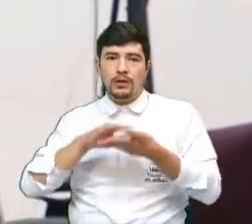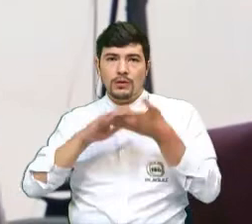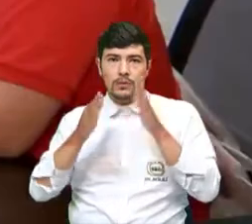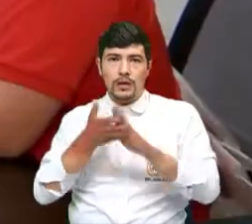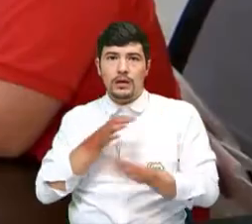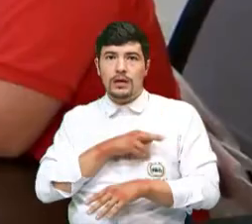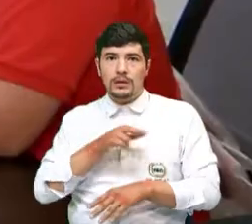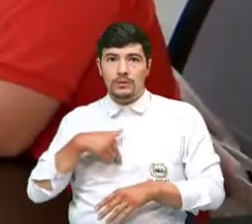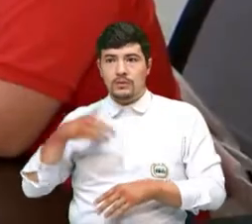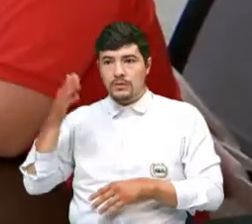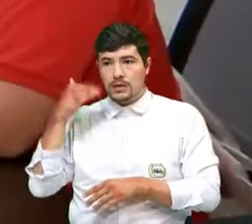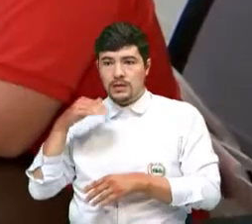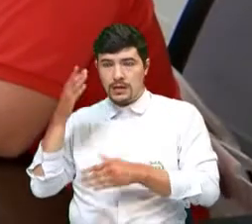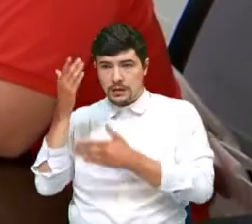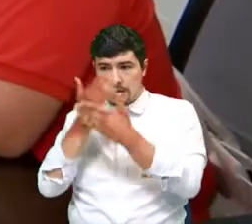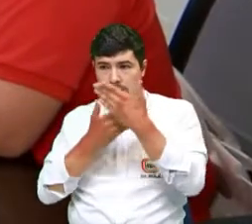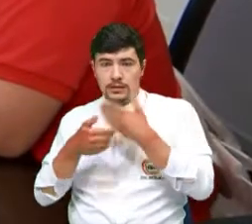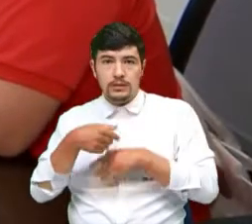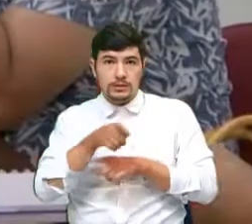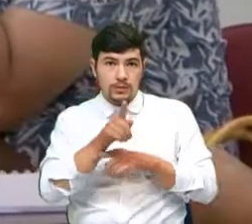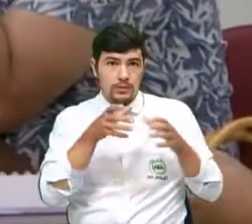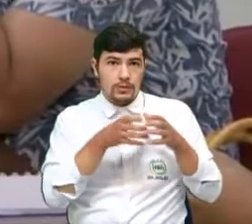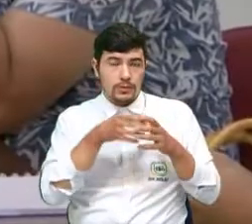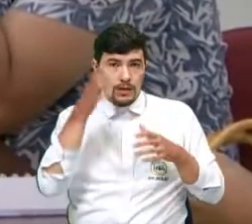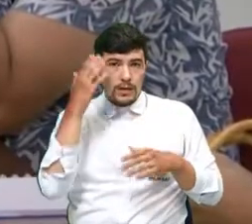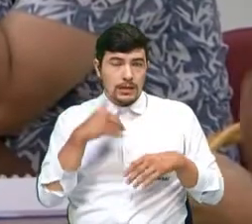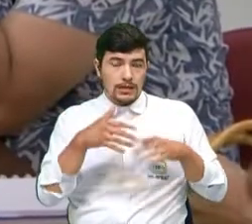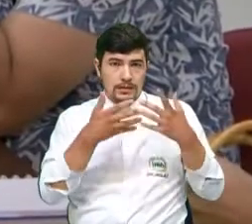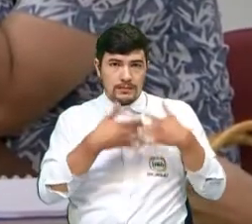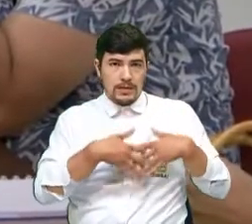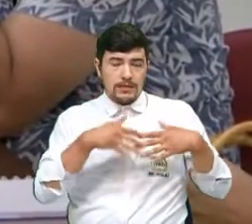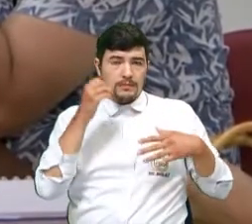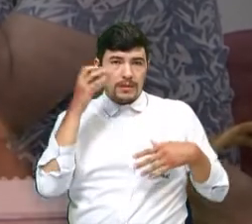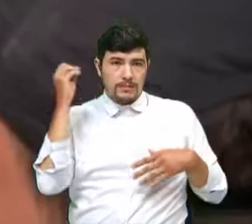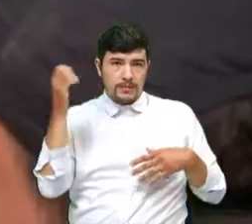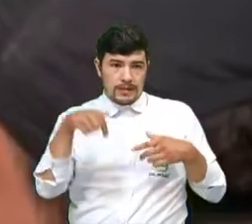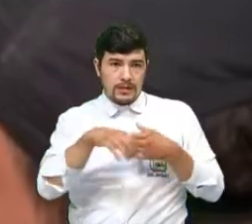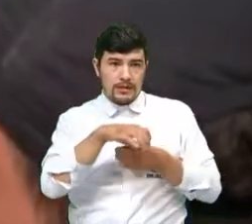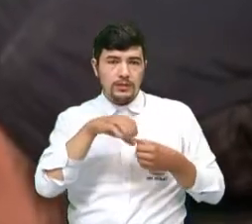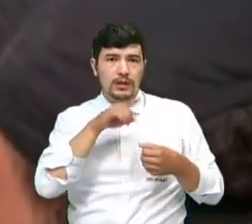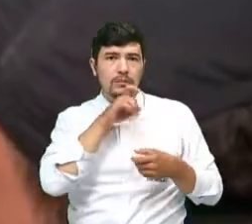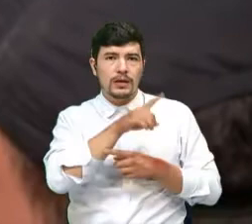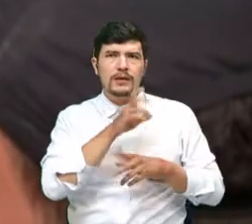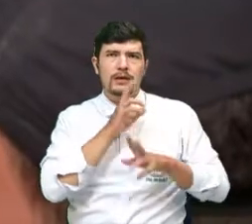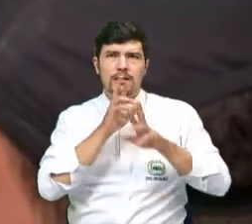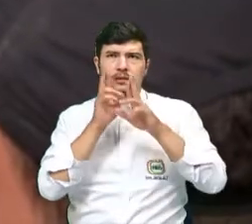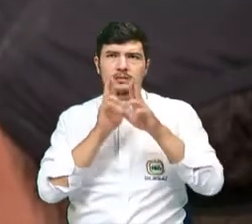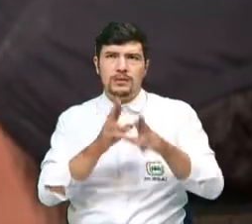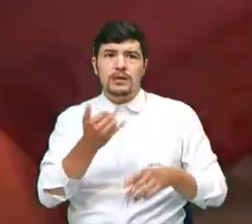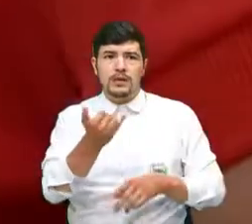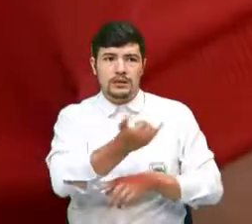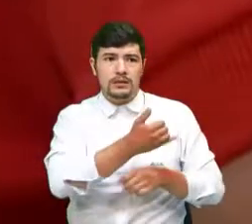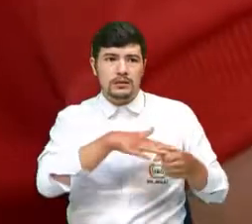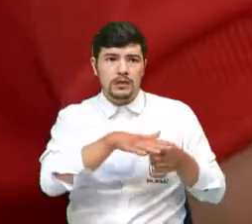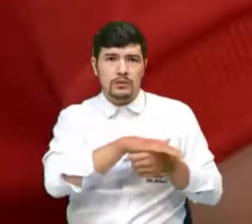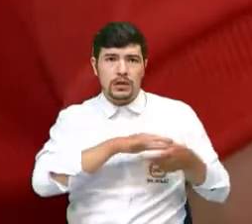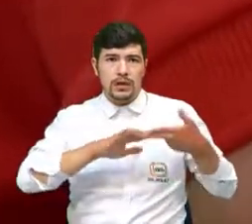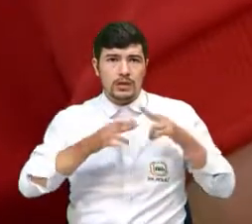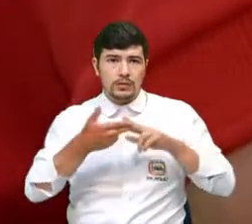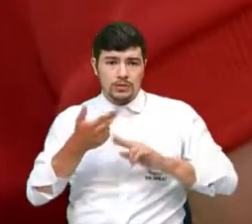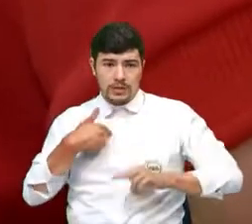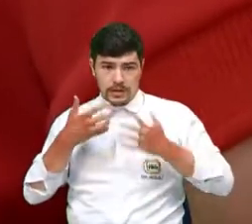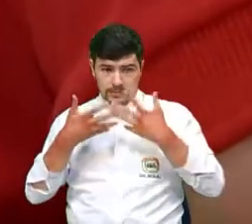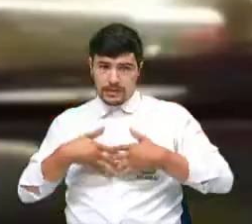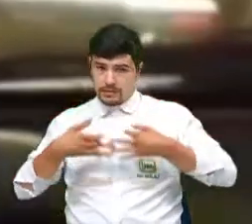hemos podido encontrar. A lo anterior, el gremio de ambulancias del área metropolitana de Bucaramanga responde que esta situación no tiene nada que ver con sus